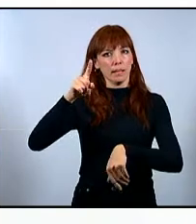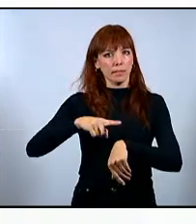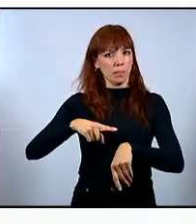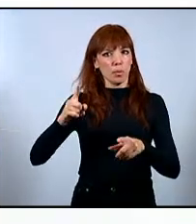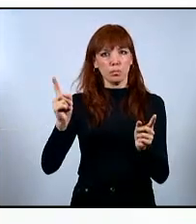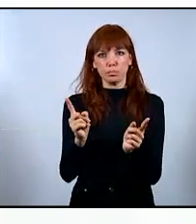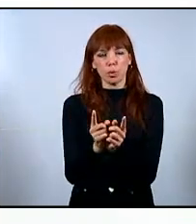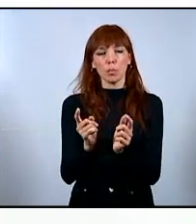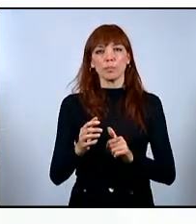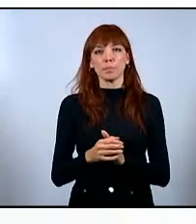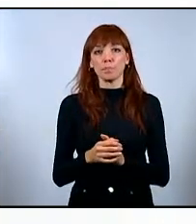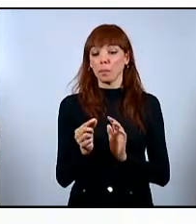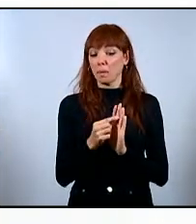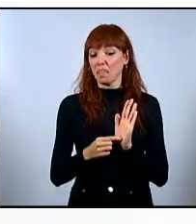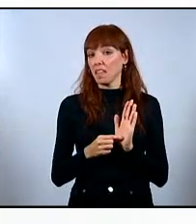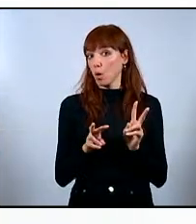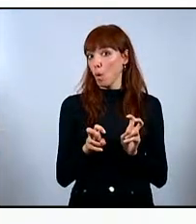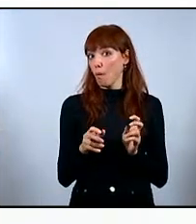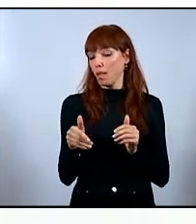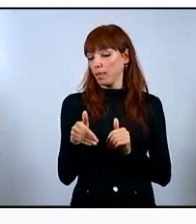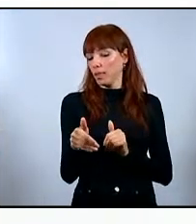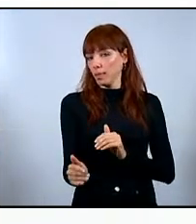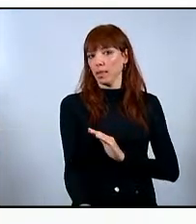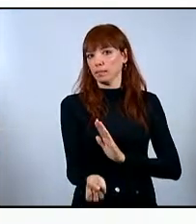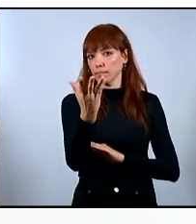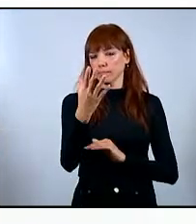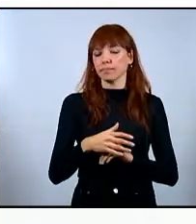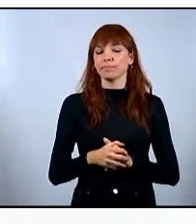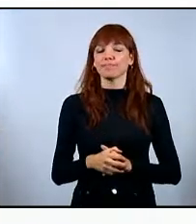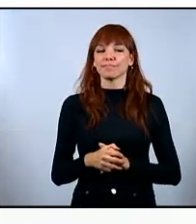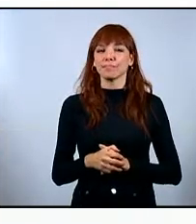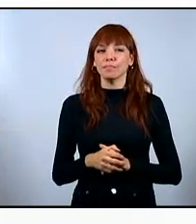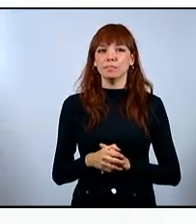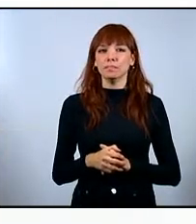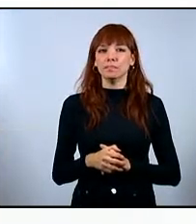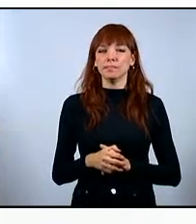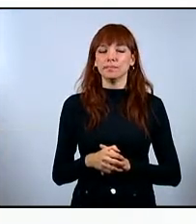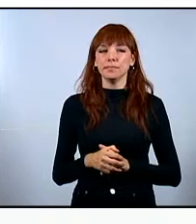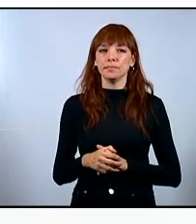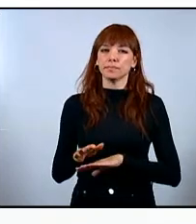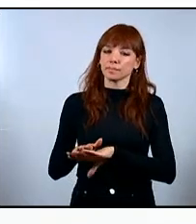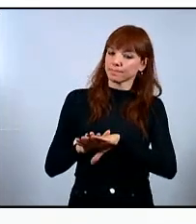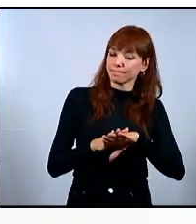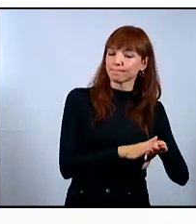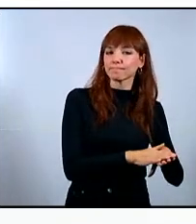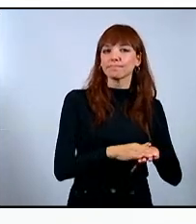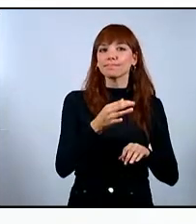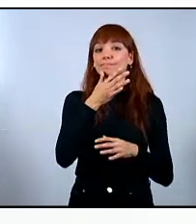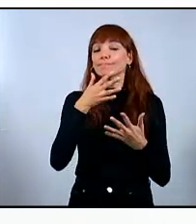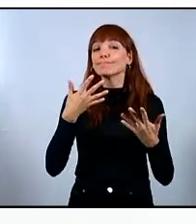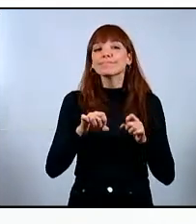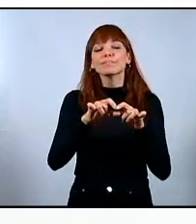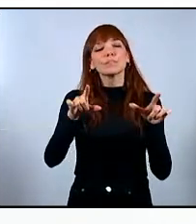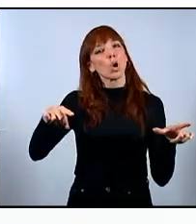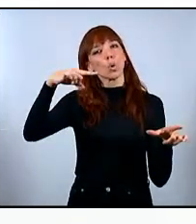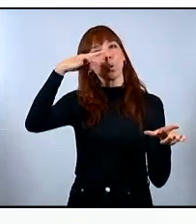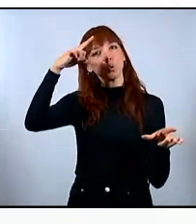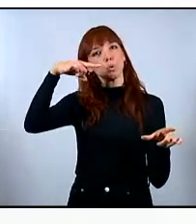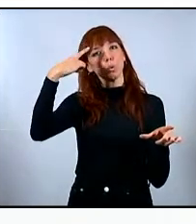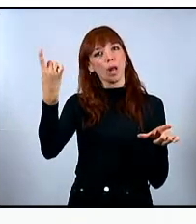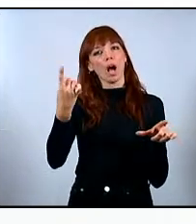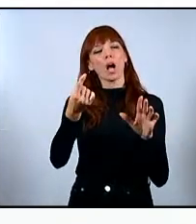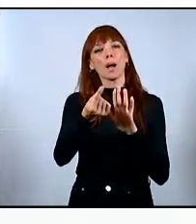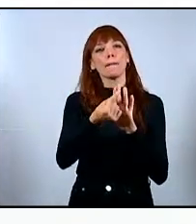marcha en los próximos días. Por otro lado, la cultura se defiende con medidas efectivas y no